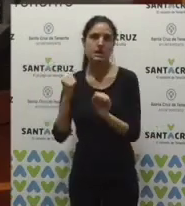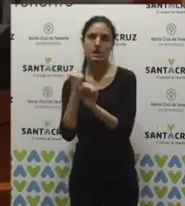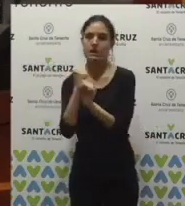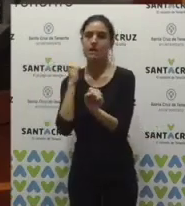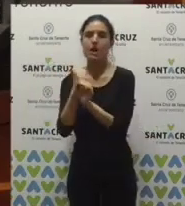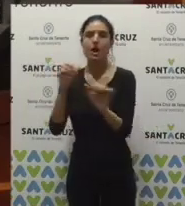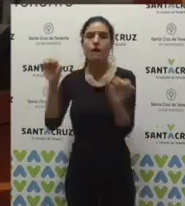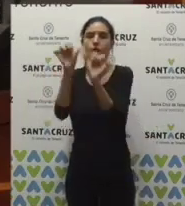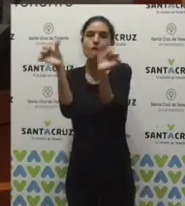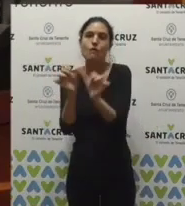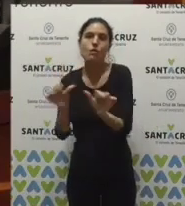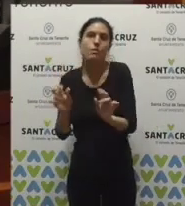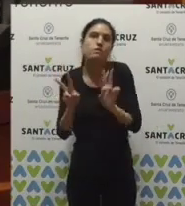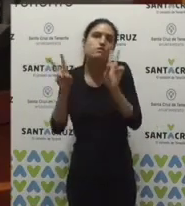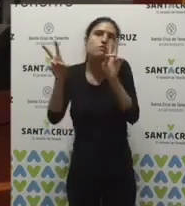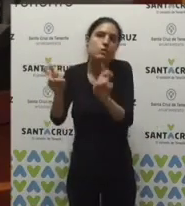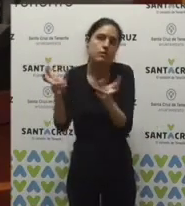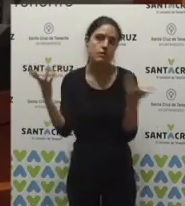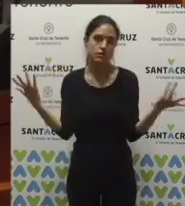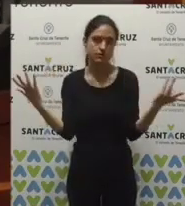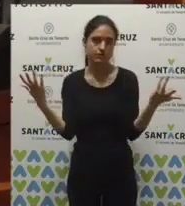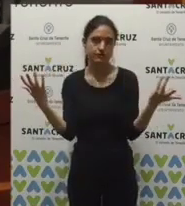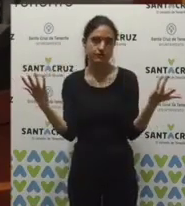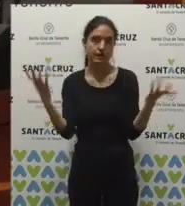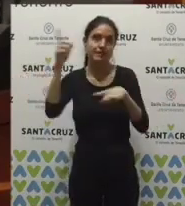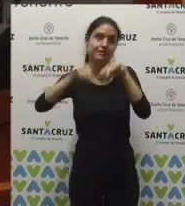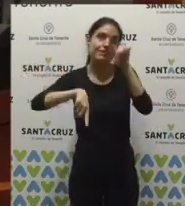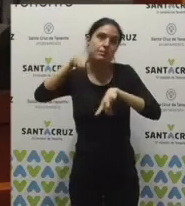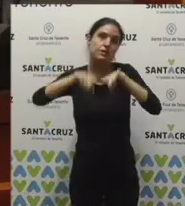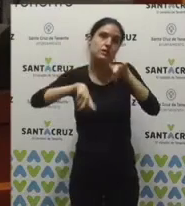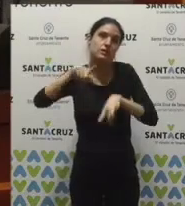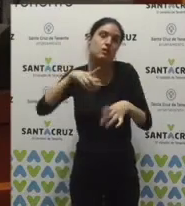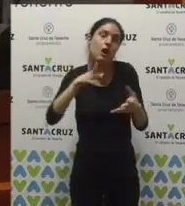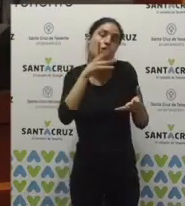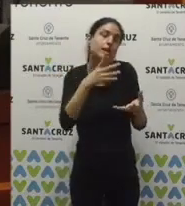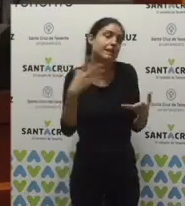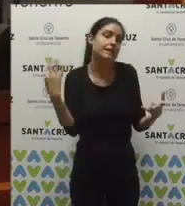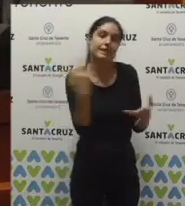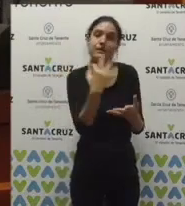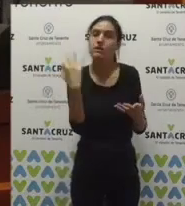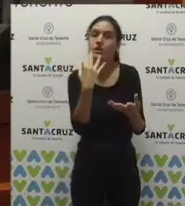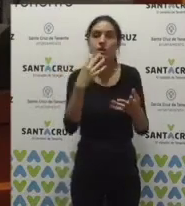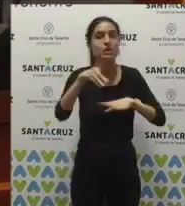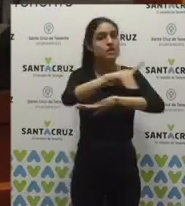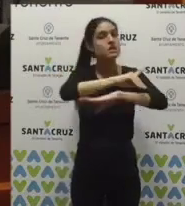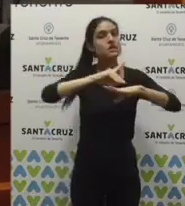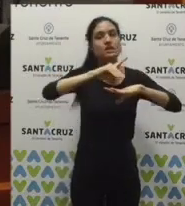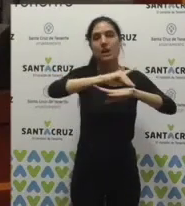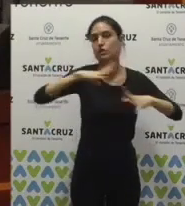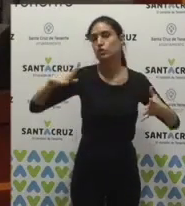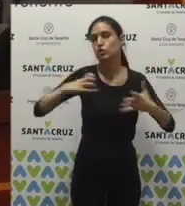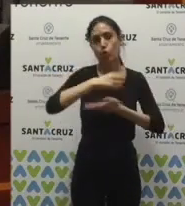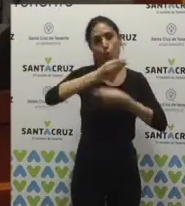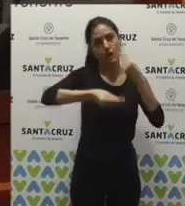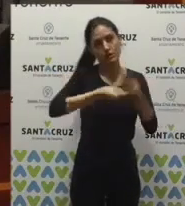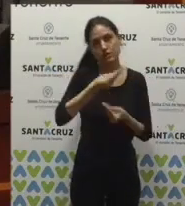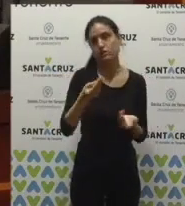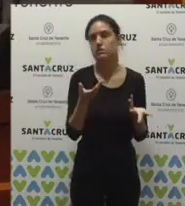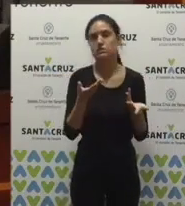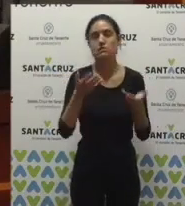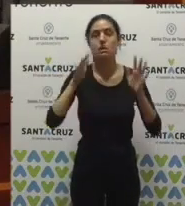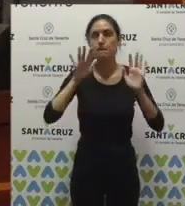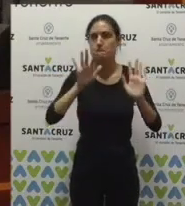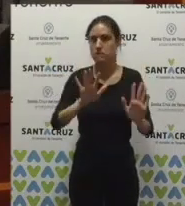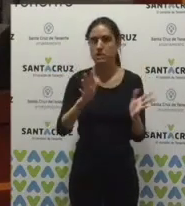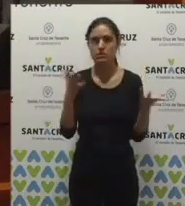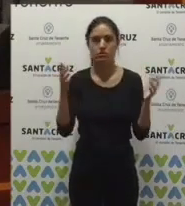nuevo enfoque que es la necesidad de hacerlo todo vía digital en estos momentos tenemos todos pero desde luego no